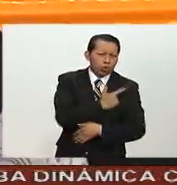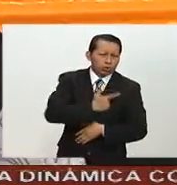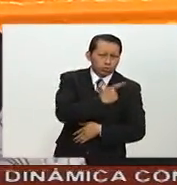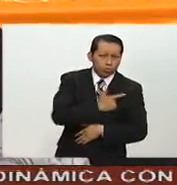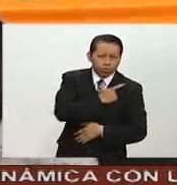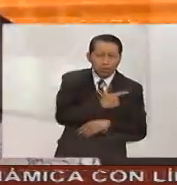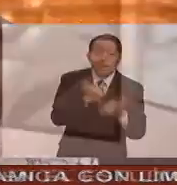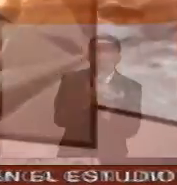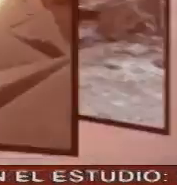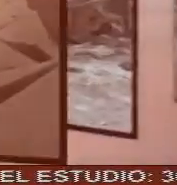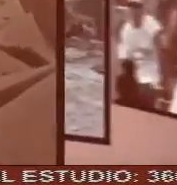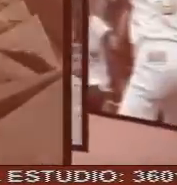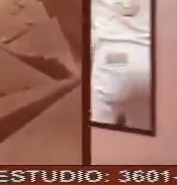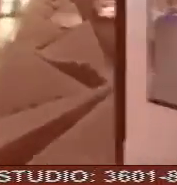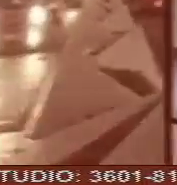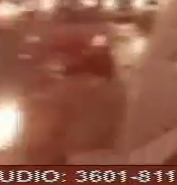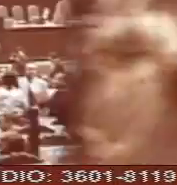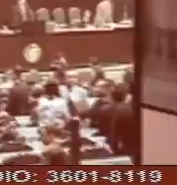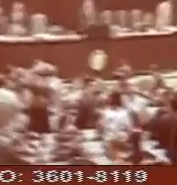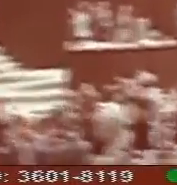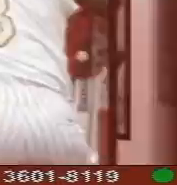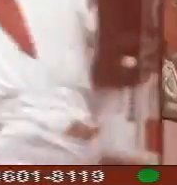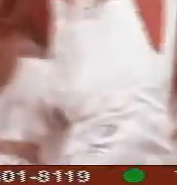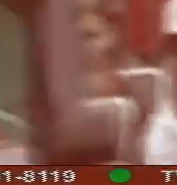que vamos a aprender.